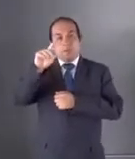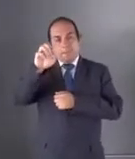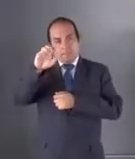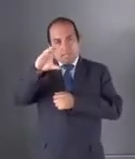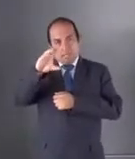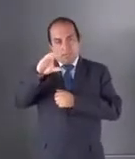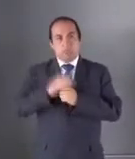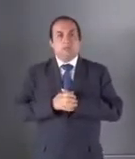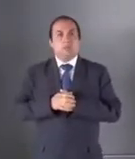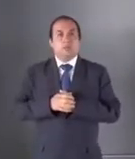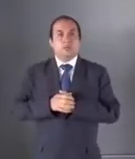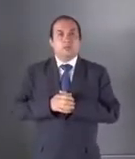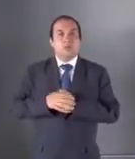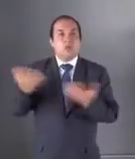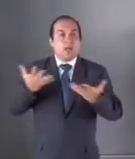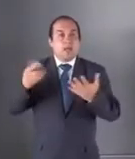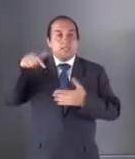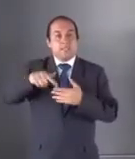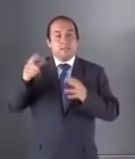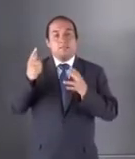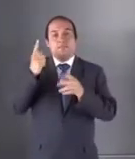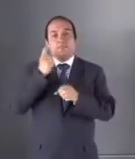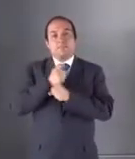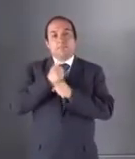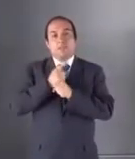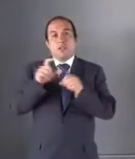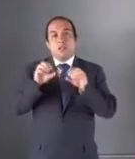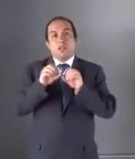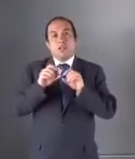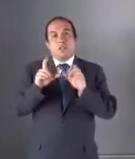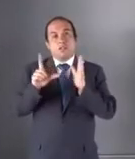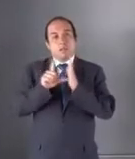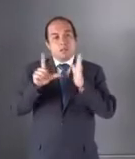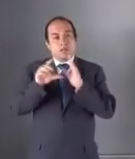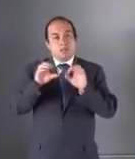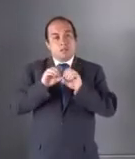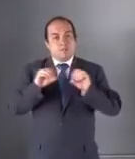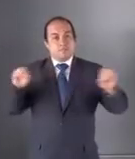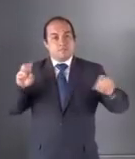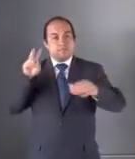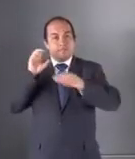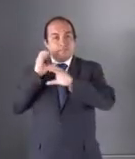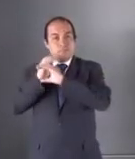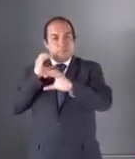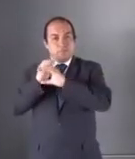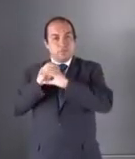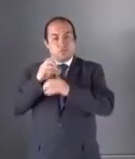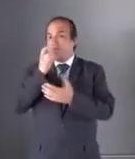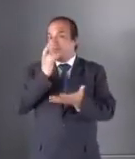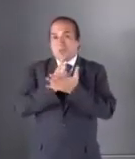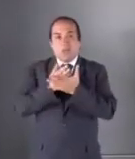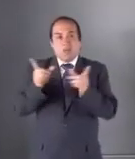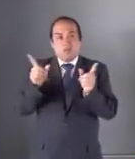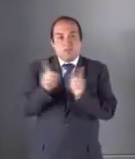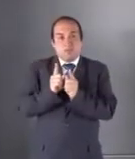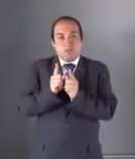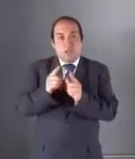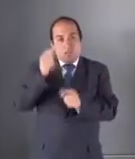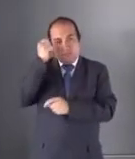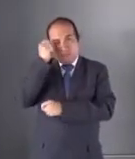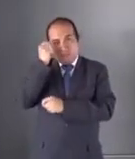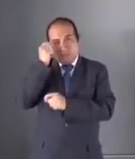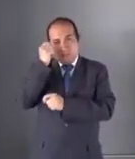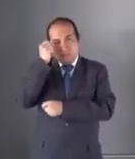hace esta primera línea de Cablebus no es que solo reduce el tiempo de traslado de las personas que viven